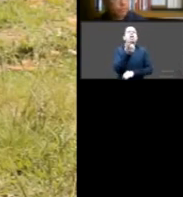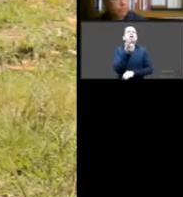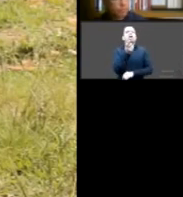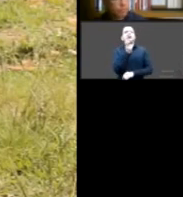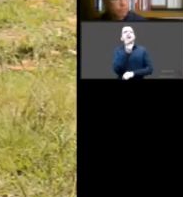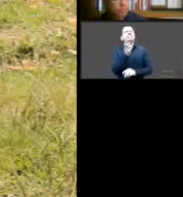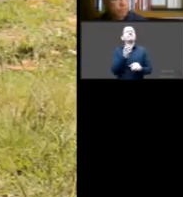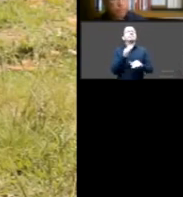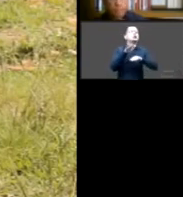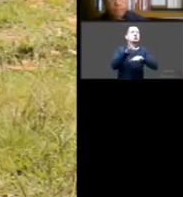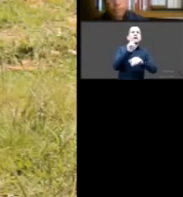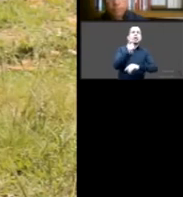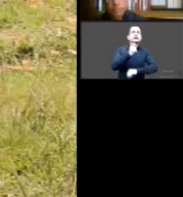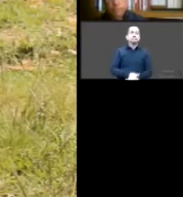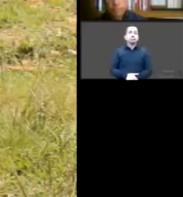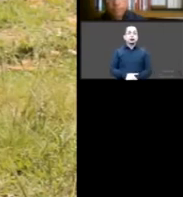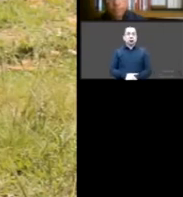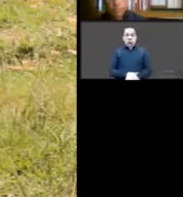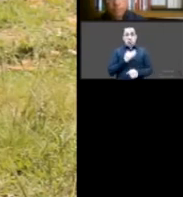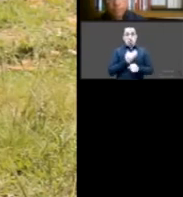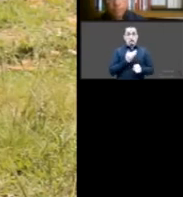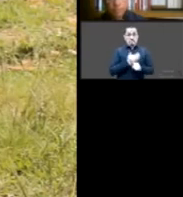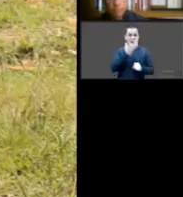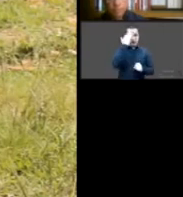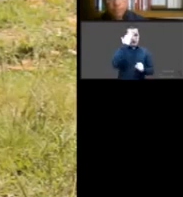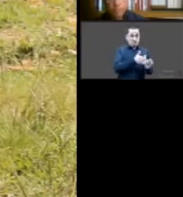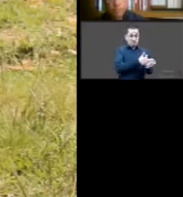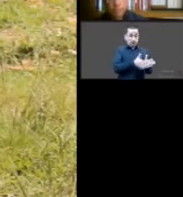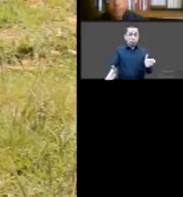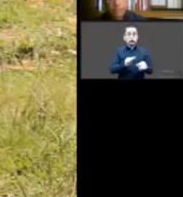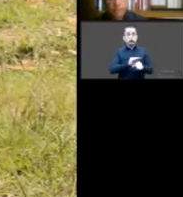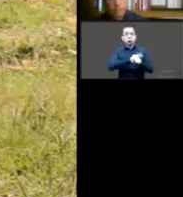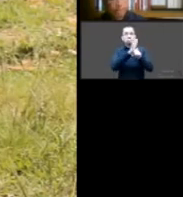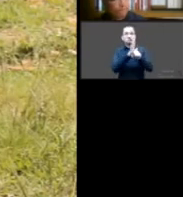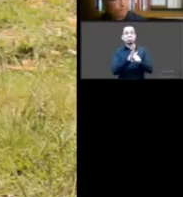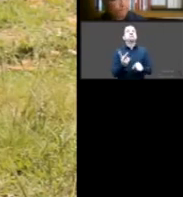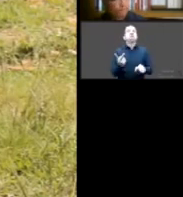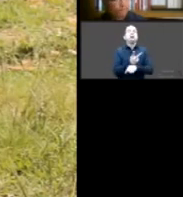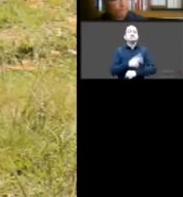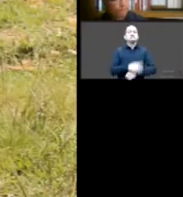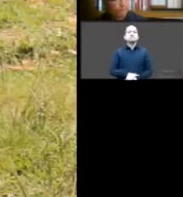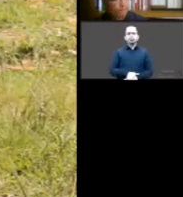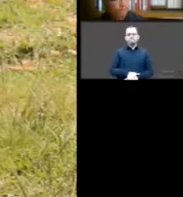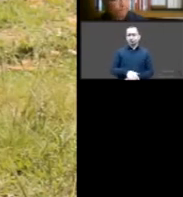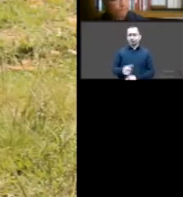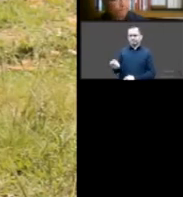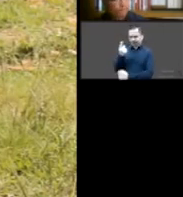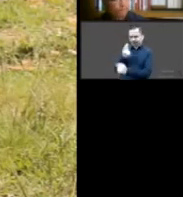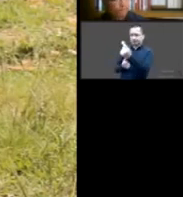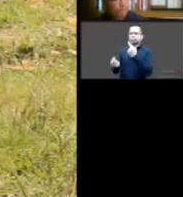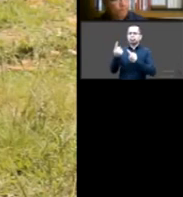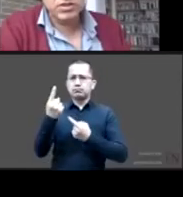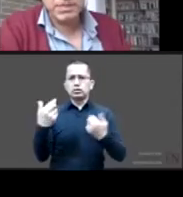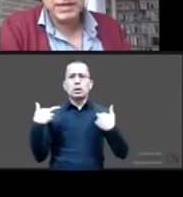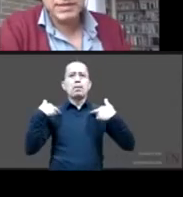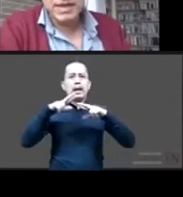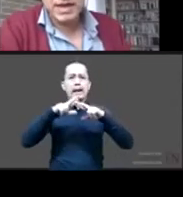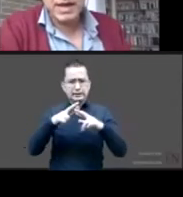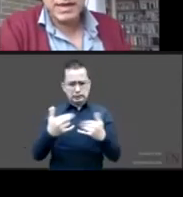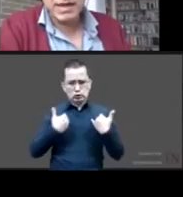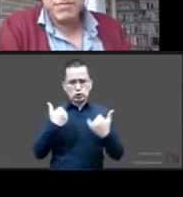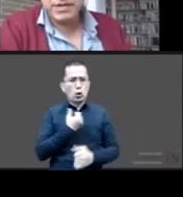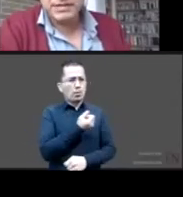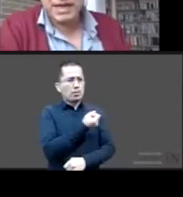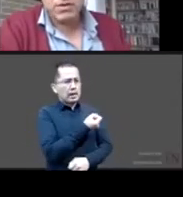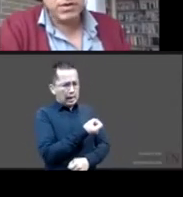algunos jóvenes y docentes jóvenes que trabajan en los territorios donde Educapaz hace construcción de paz